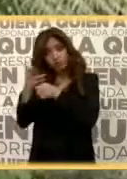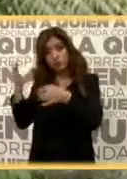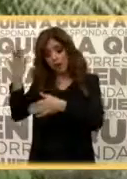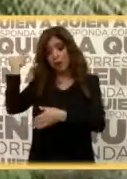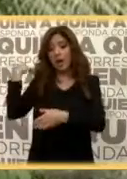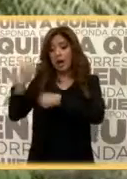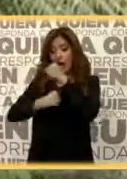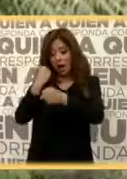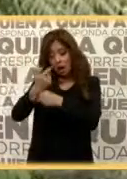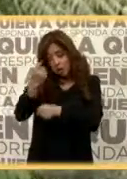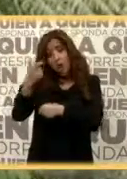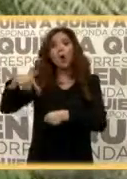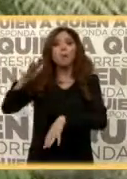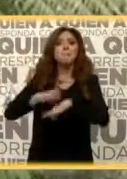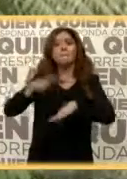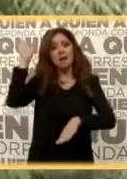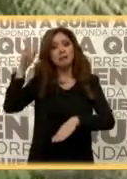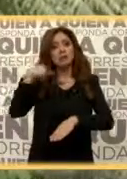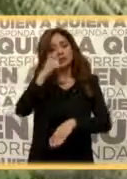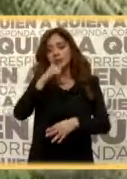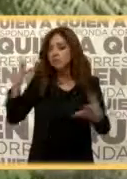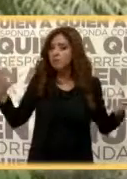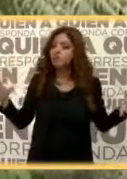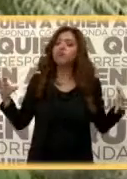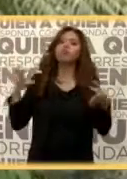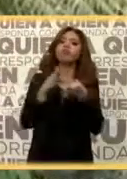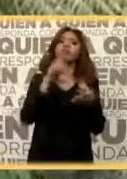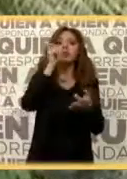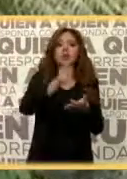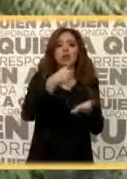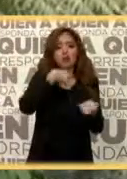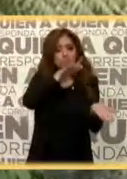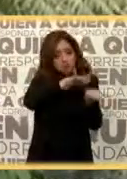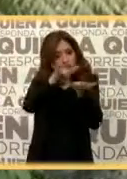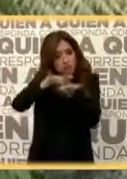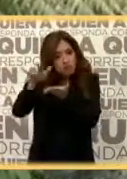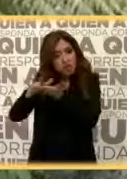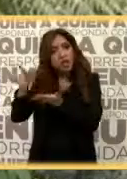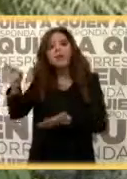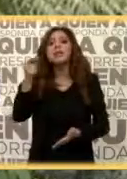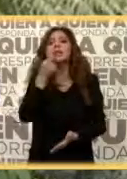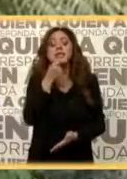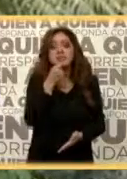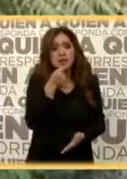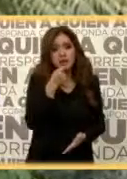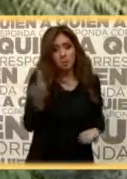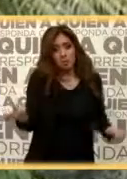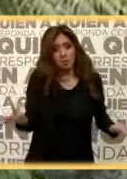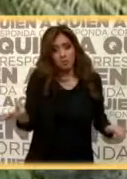y que es la verdad, es un proyecto altruista. Los niños, bueno, vamos,